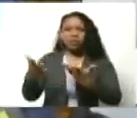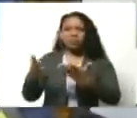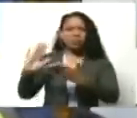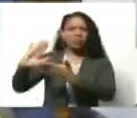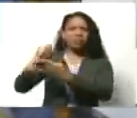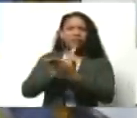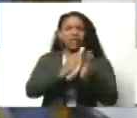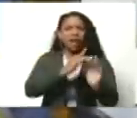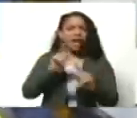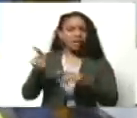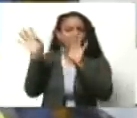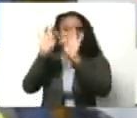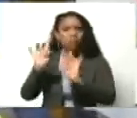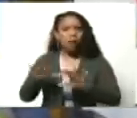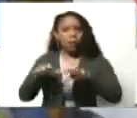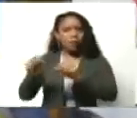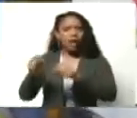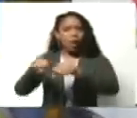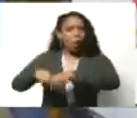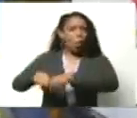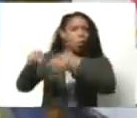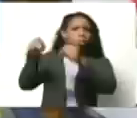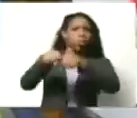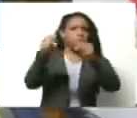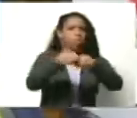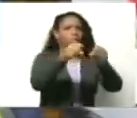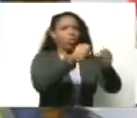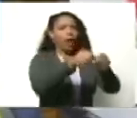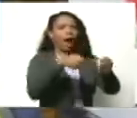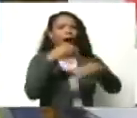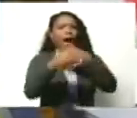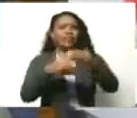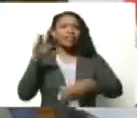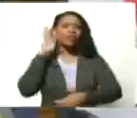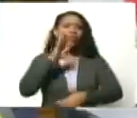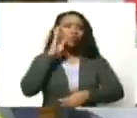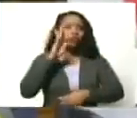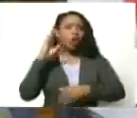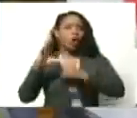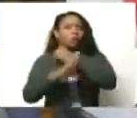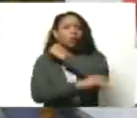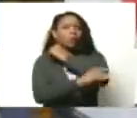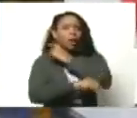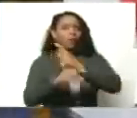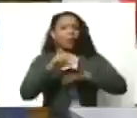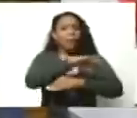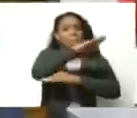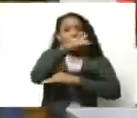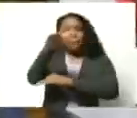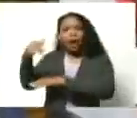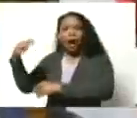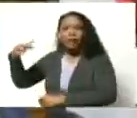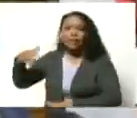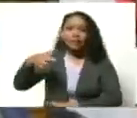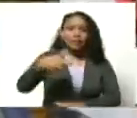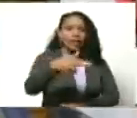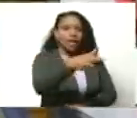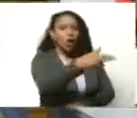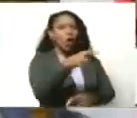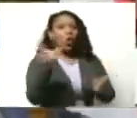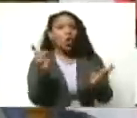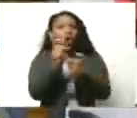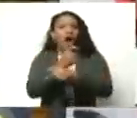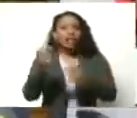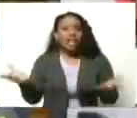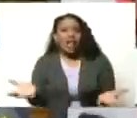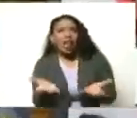destructivo, que sencillamente genera la contaminación de mares, ríos, los gases de